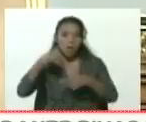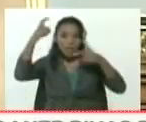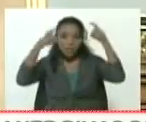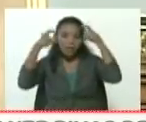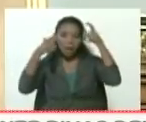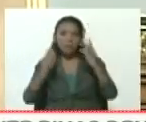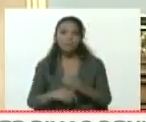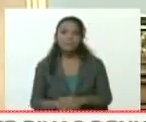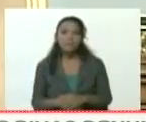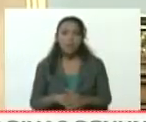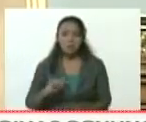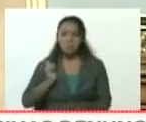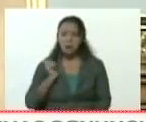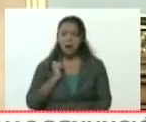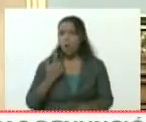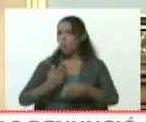cosa